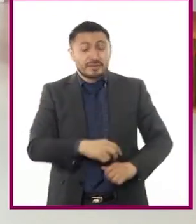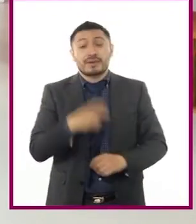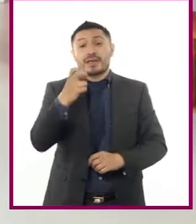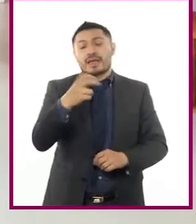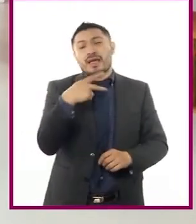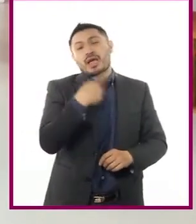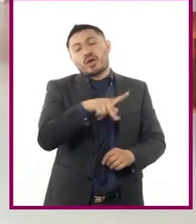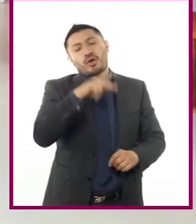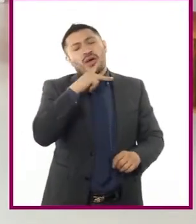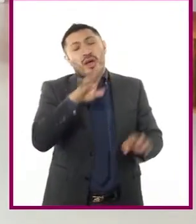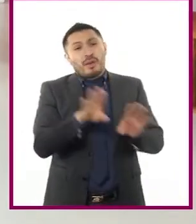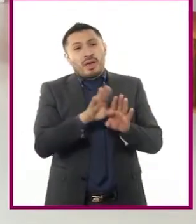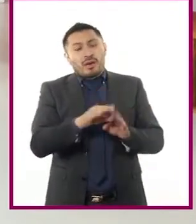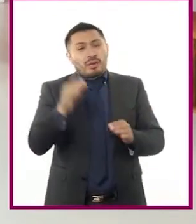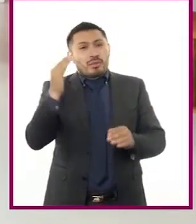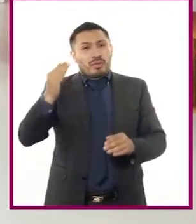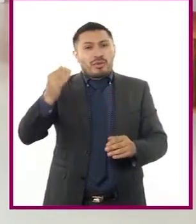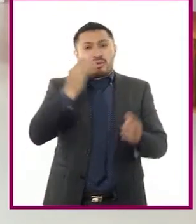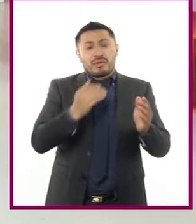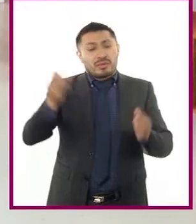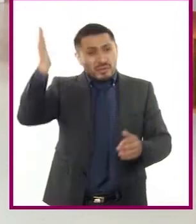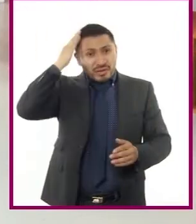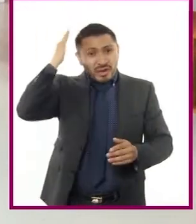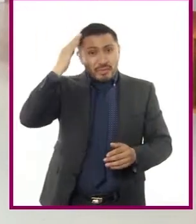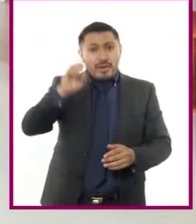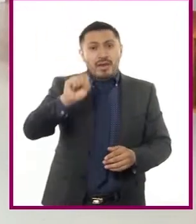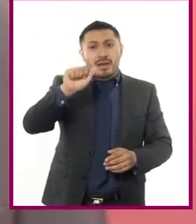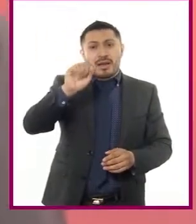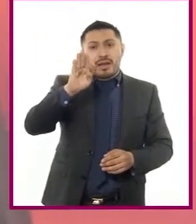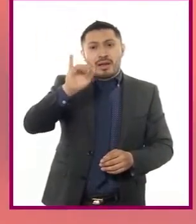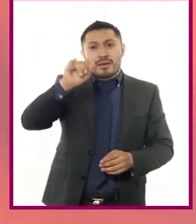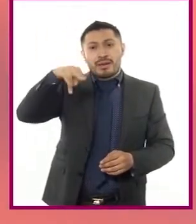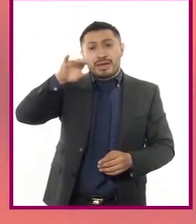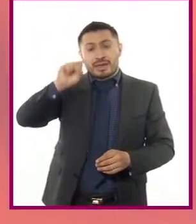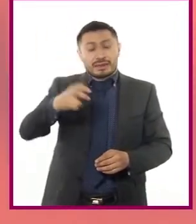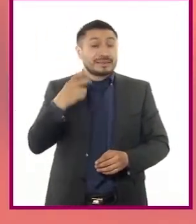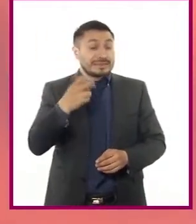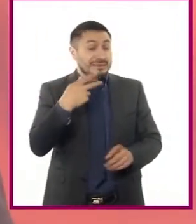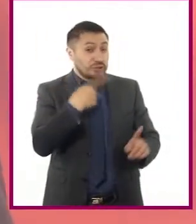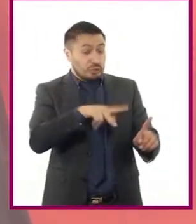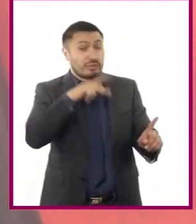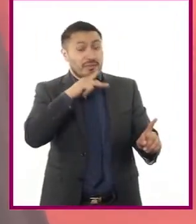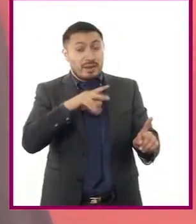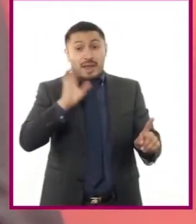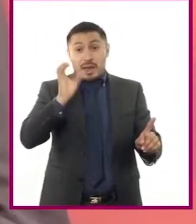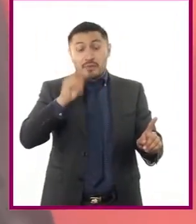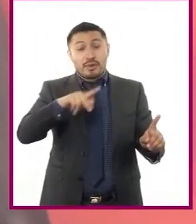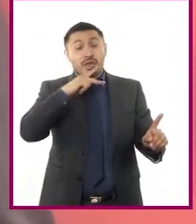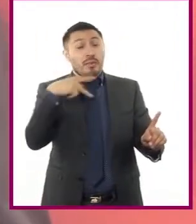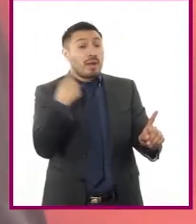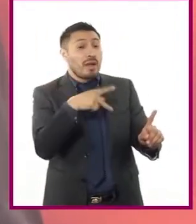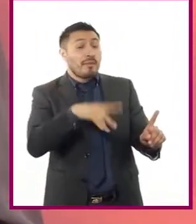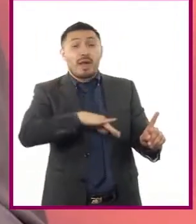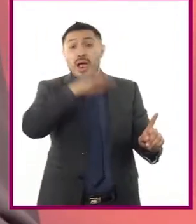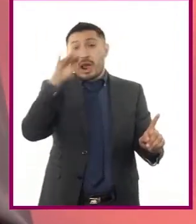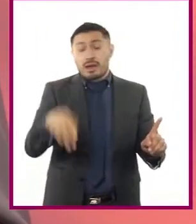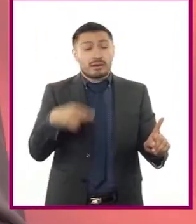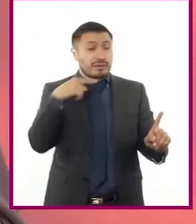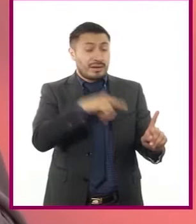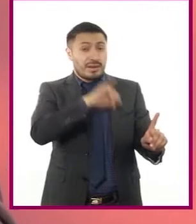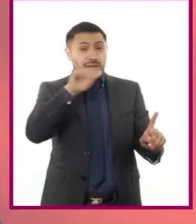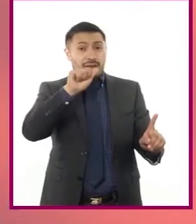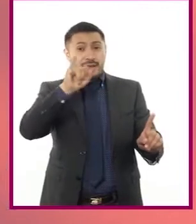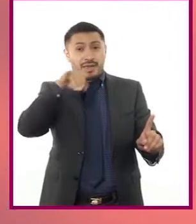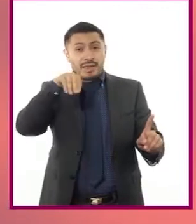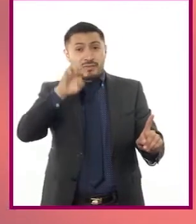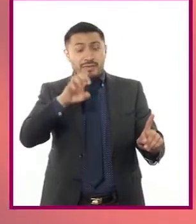su padre como el mayor Sabines? Así es. Por eso, cuando su padre murió, Jaime escribió uno de